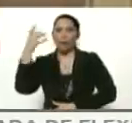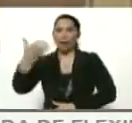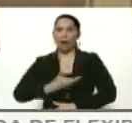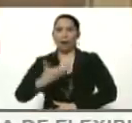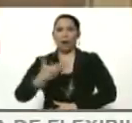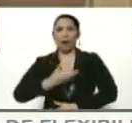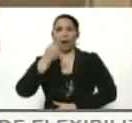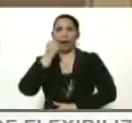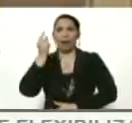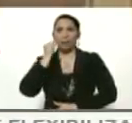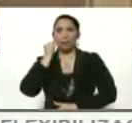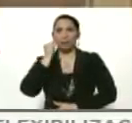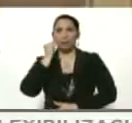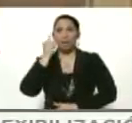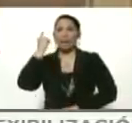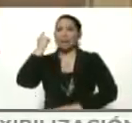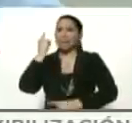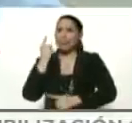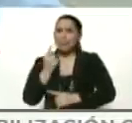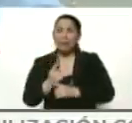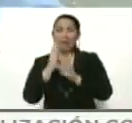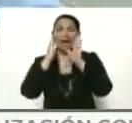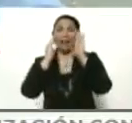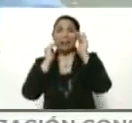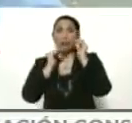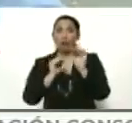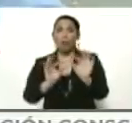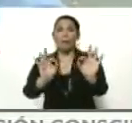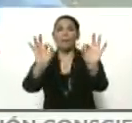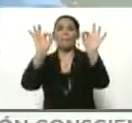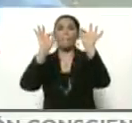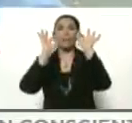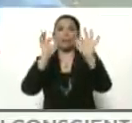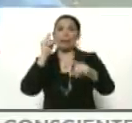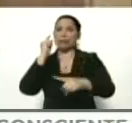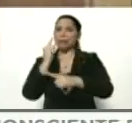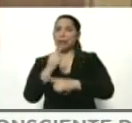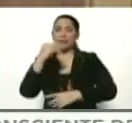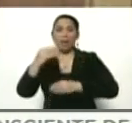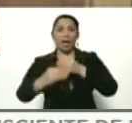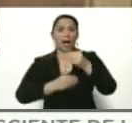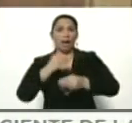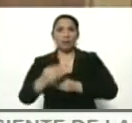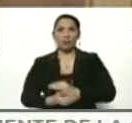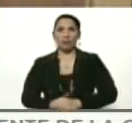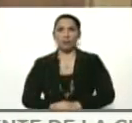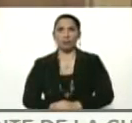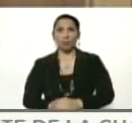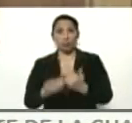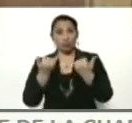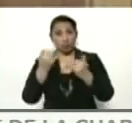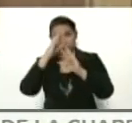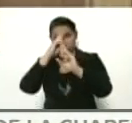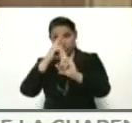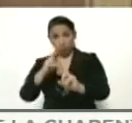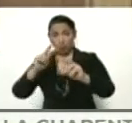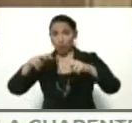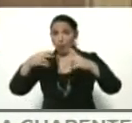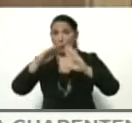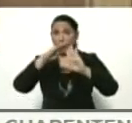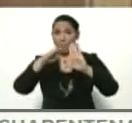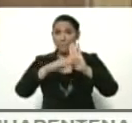alcaldes, de la atención especializada que se debe hacer, ahorita respetando estos nuevos